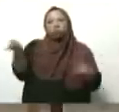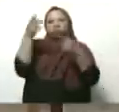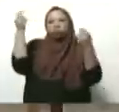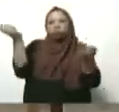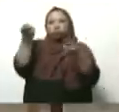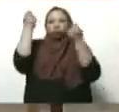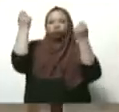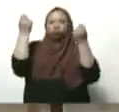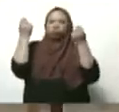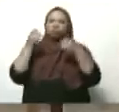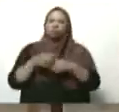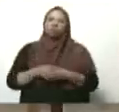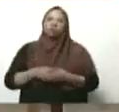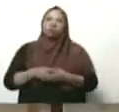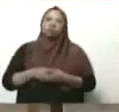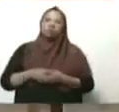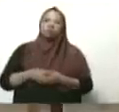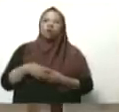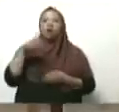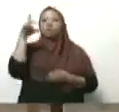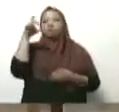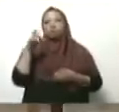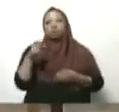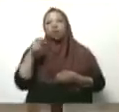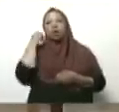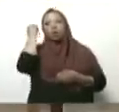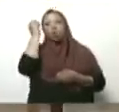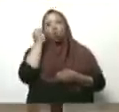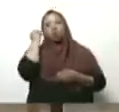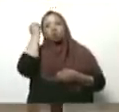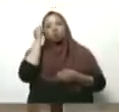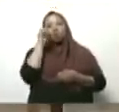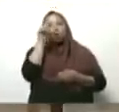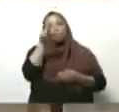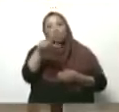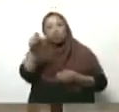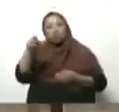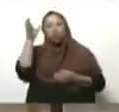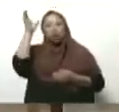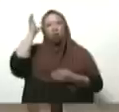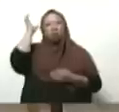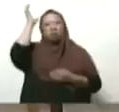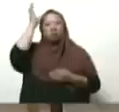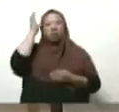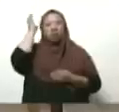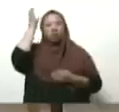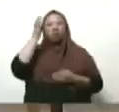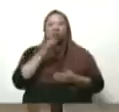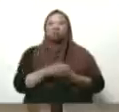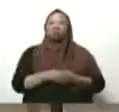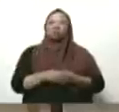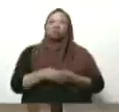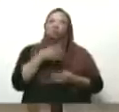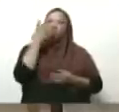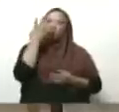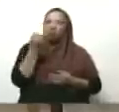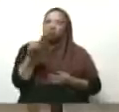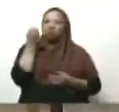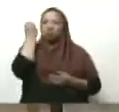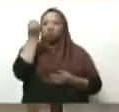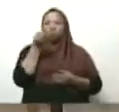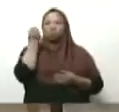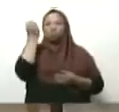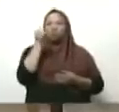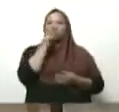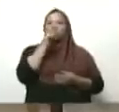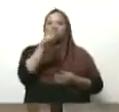ha mermado la conciencia de los jóvenes de entender y reflexionar que eso es